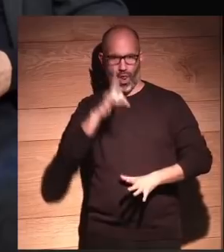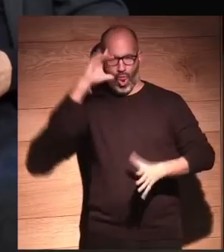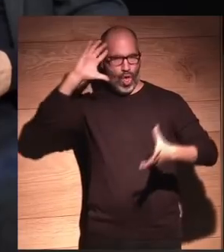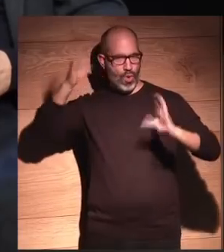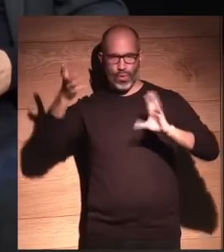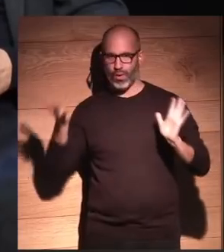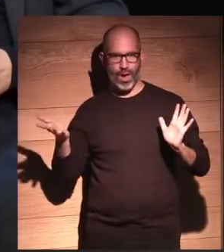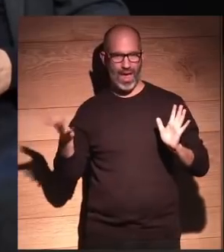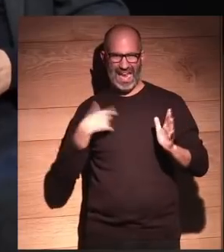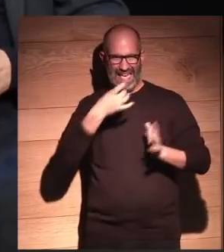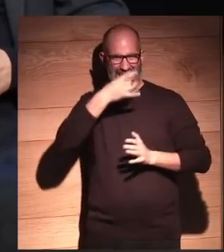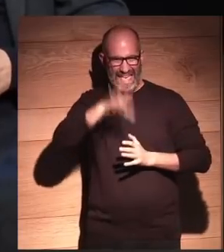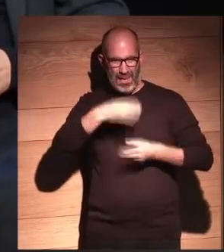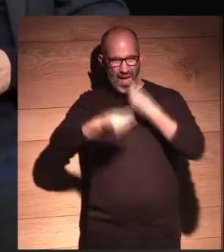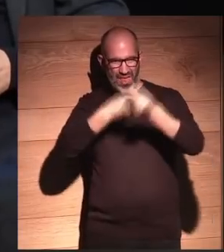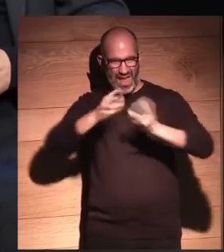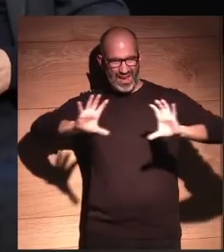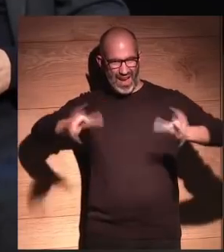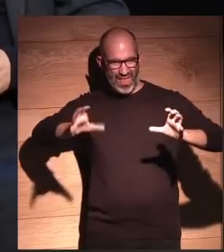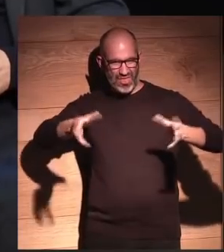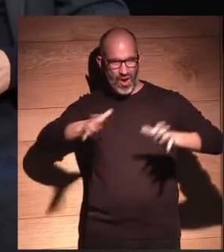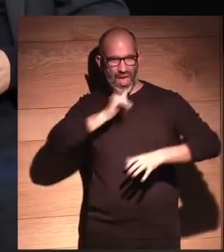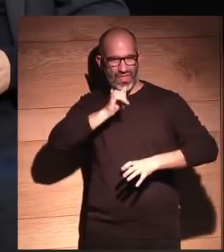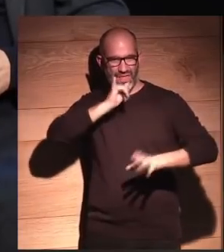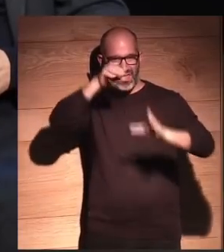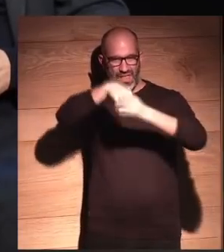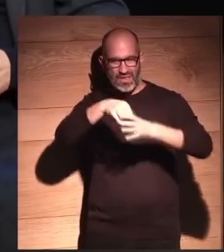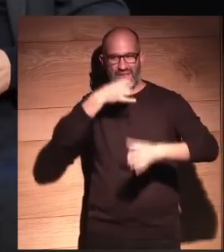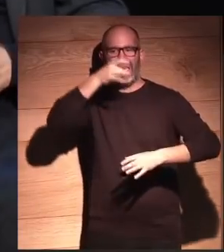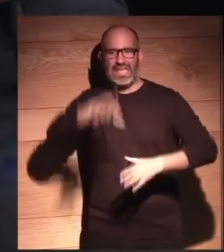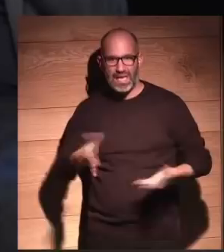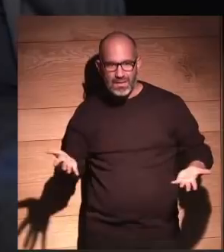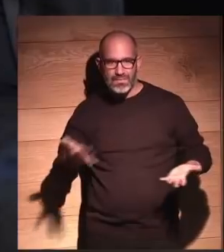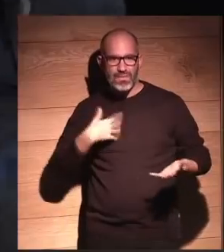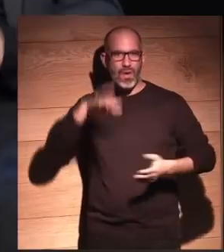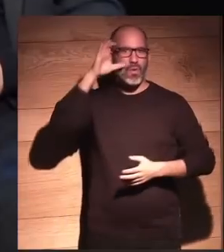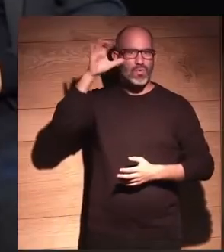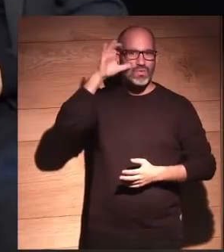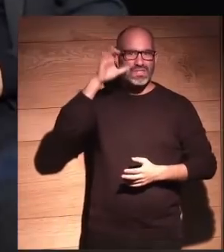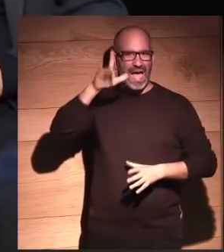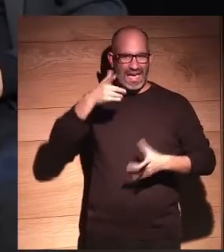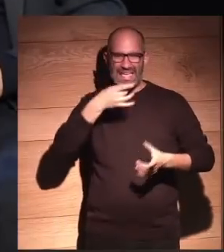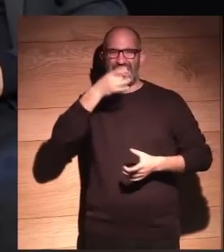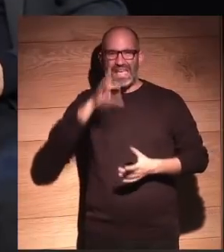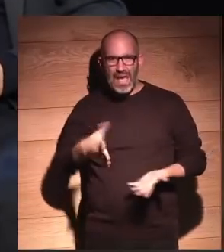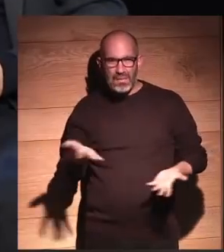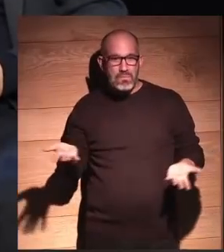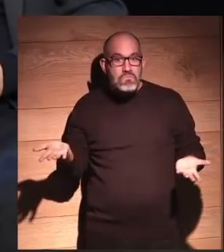locura. ¿Quién va a hacer una sección de latín en la radio? Y sobre todo, ¿quién va a escuchar una sección de latín en la radio?